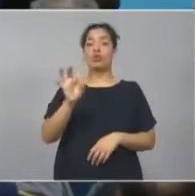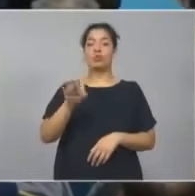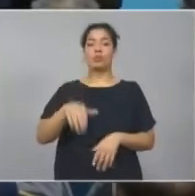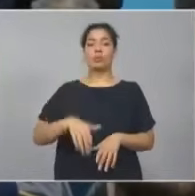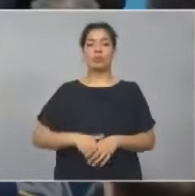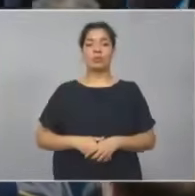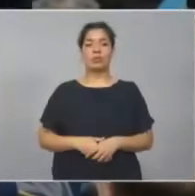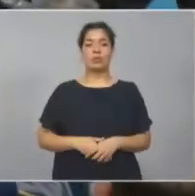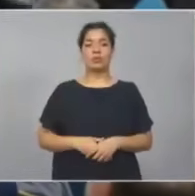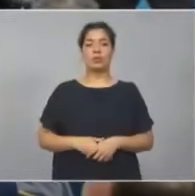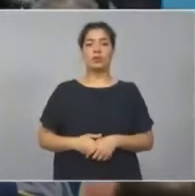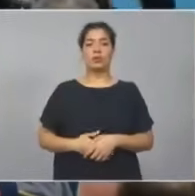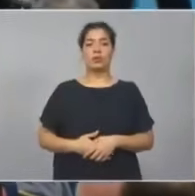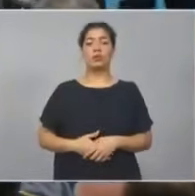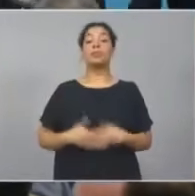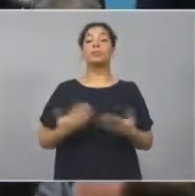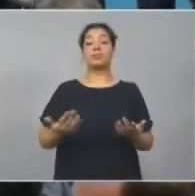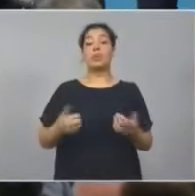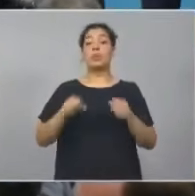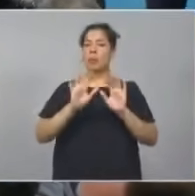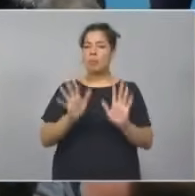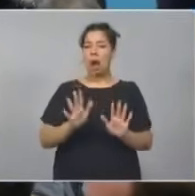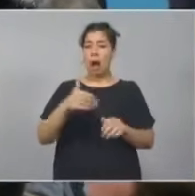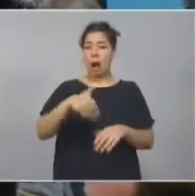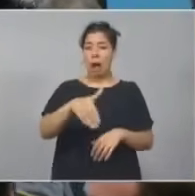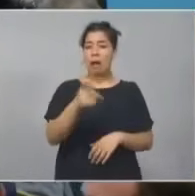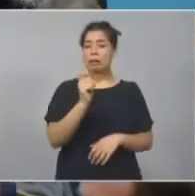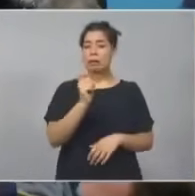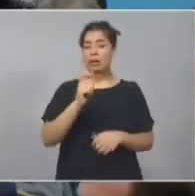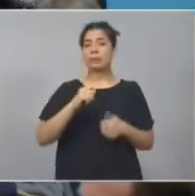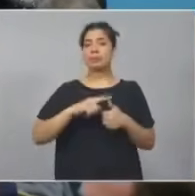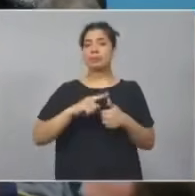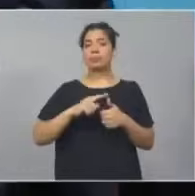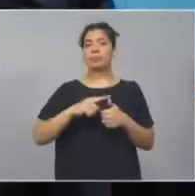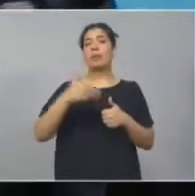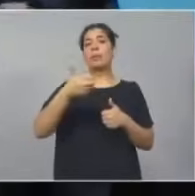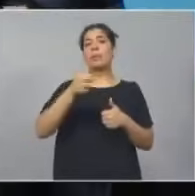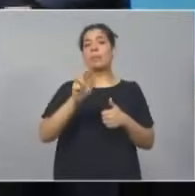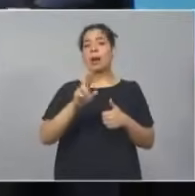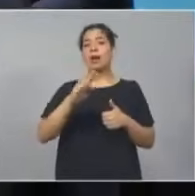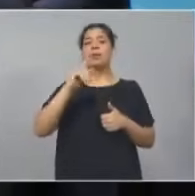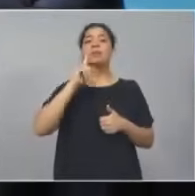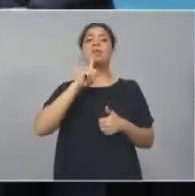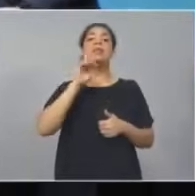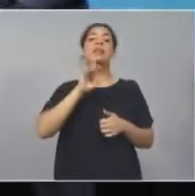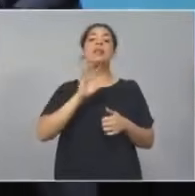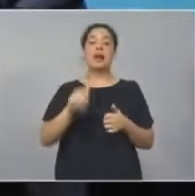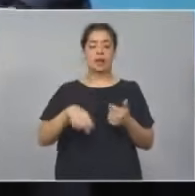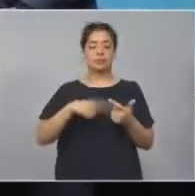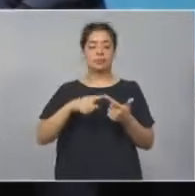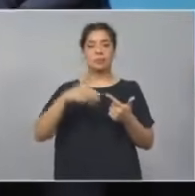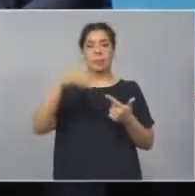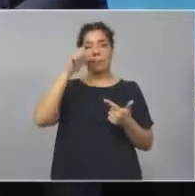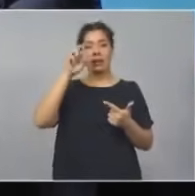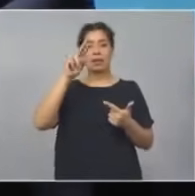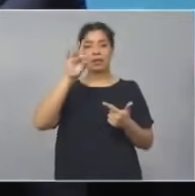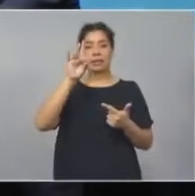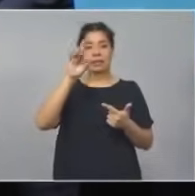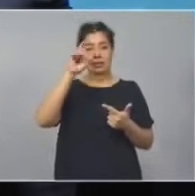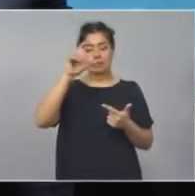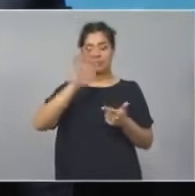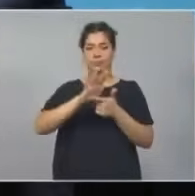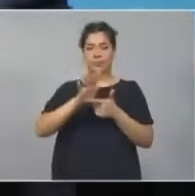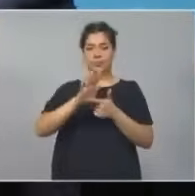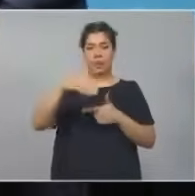Vamos invitando a los municipios de Maipú, Malvinas Argentinas, Mar Chiquita, Marcos Paz, Mercedes y Merlo.